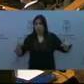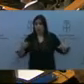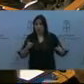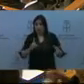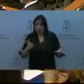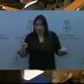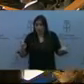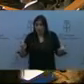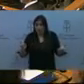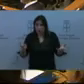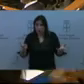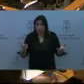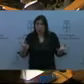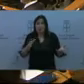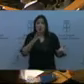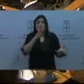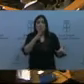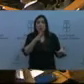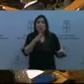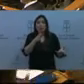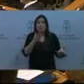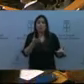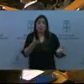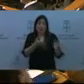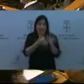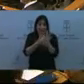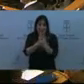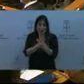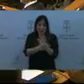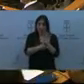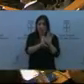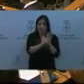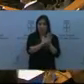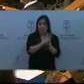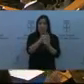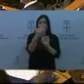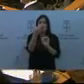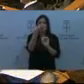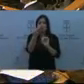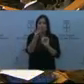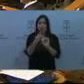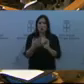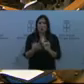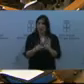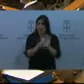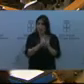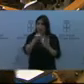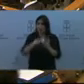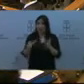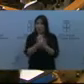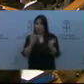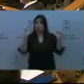las bondades de la ley que hoy se va a aprobar por unanimidad en esta Cámara. Creo que la propia consejera en su